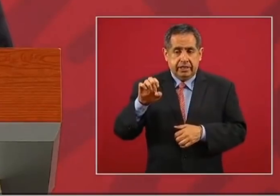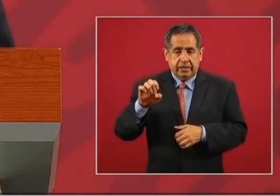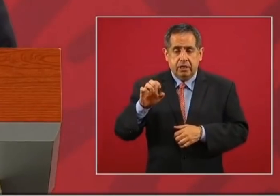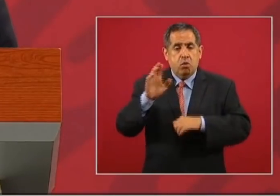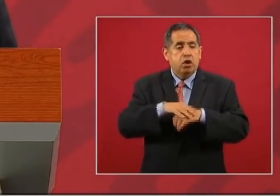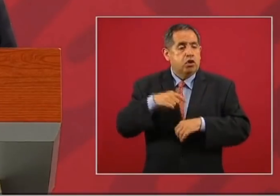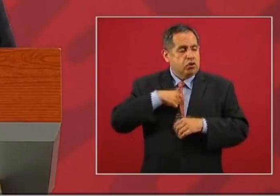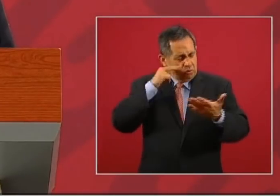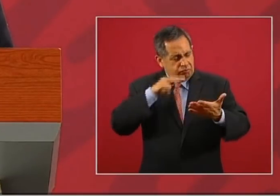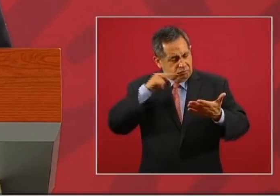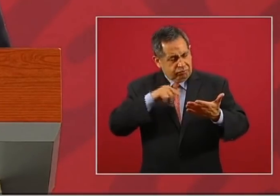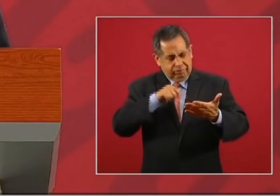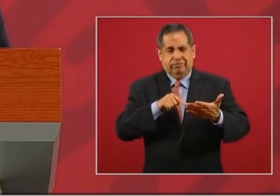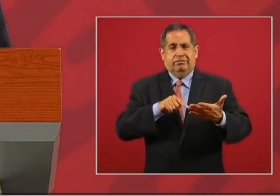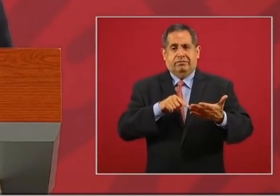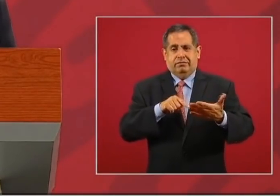unas declaraciones